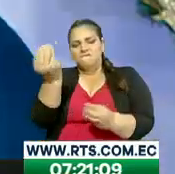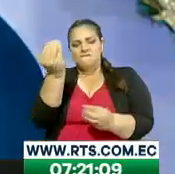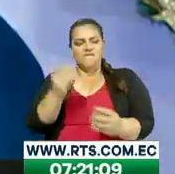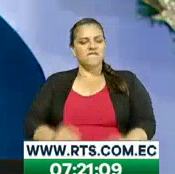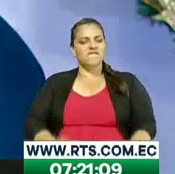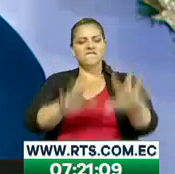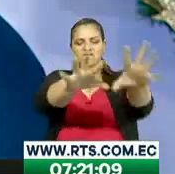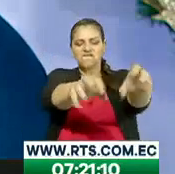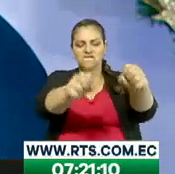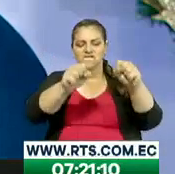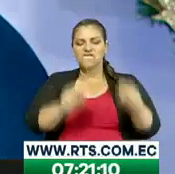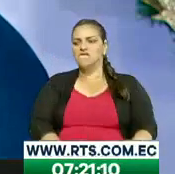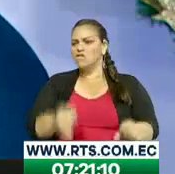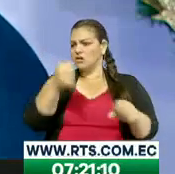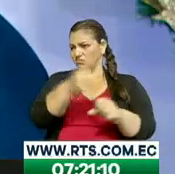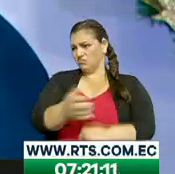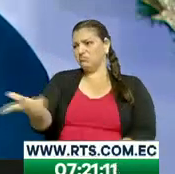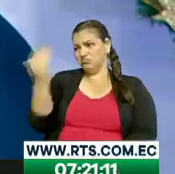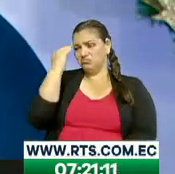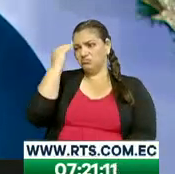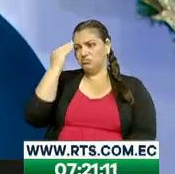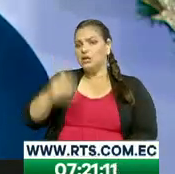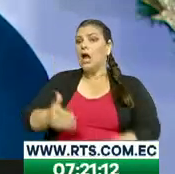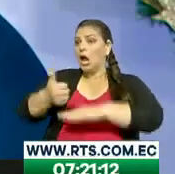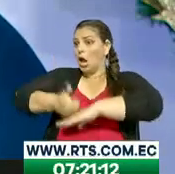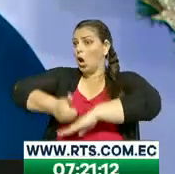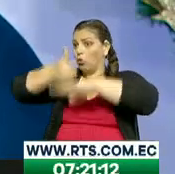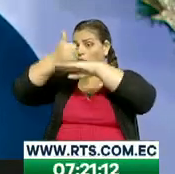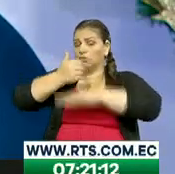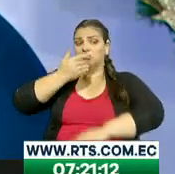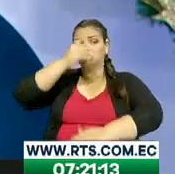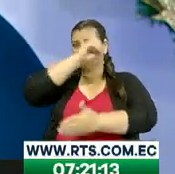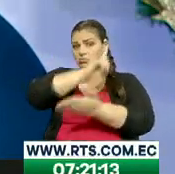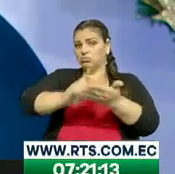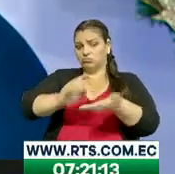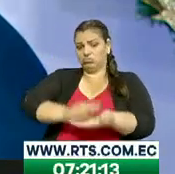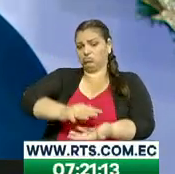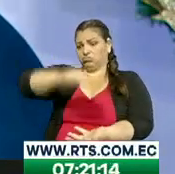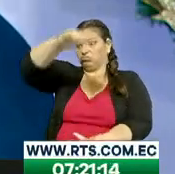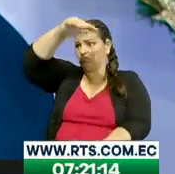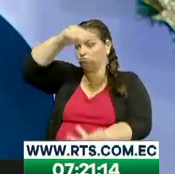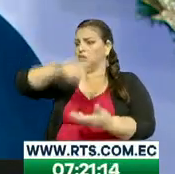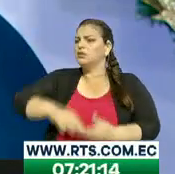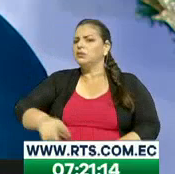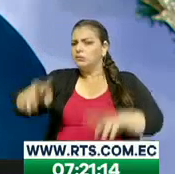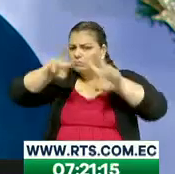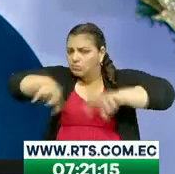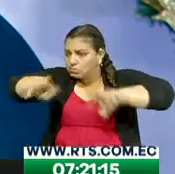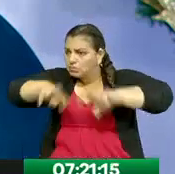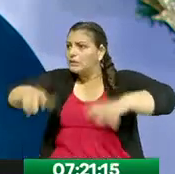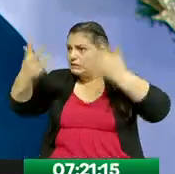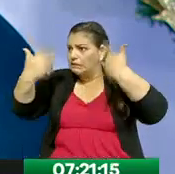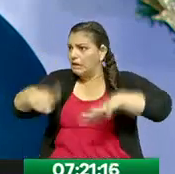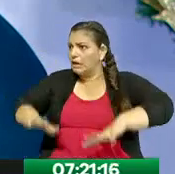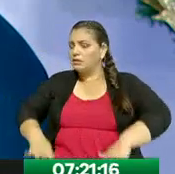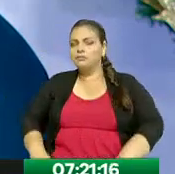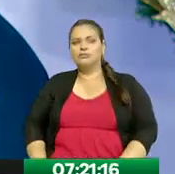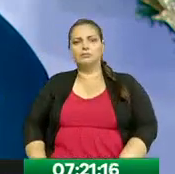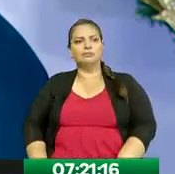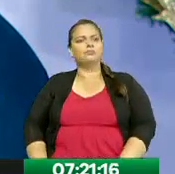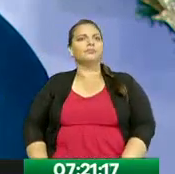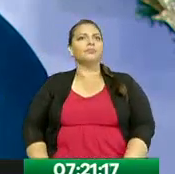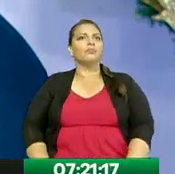un tema que lo estamos conversando ahora. Incluso muchos padres pasaron por grupos de apoyo dentro de nuestra organización. El tema